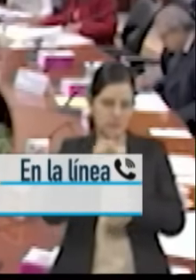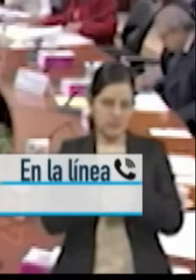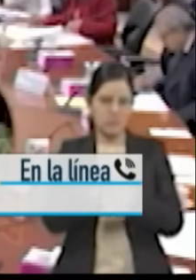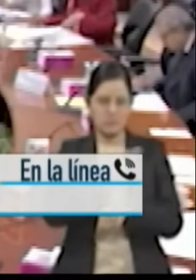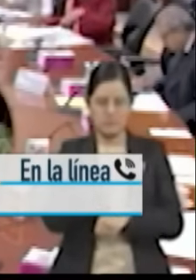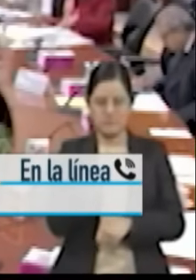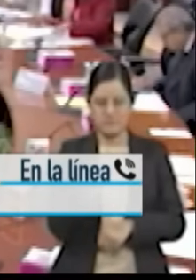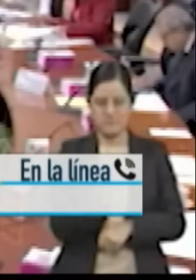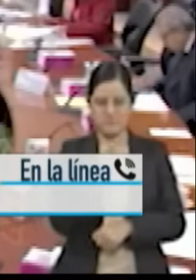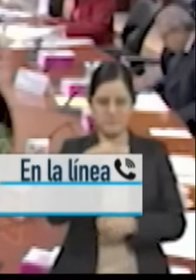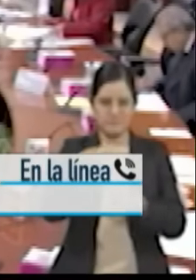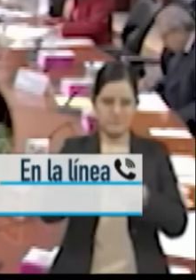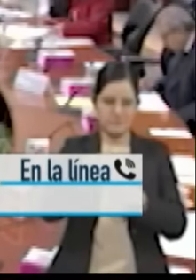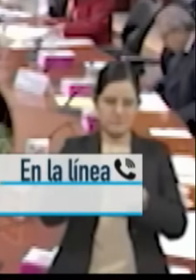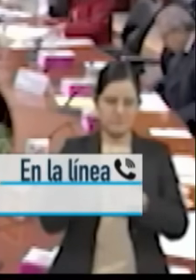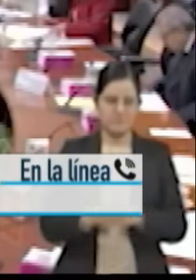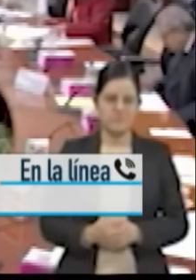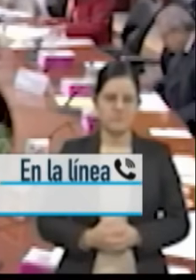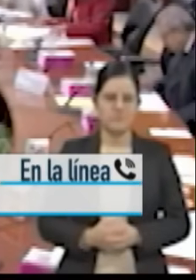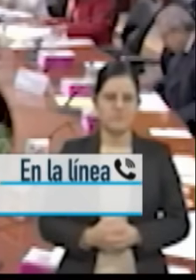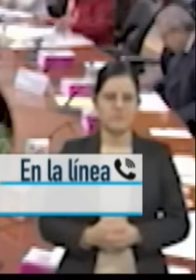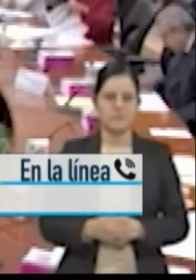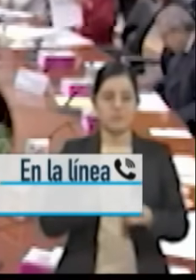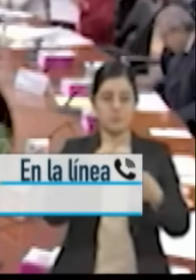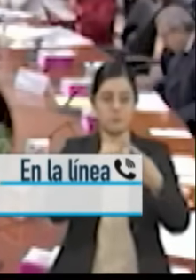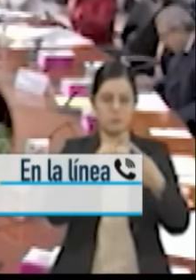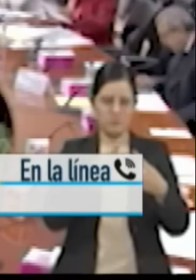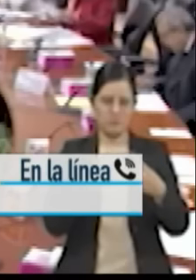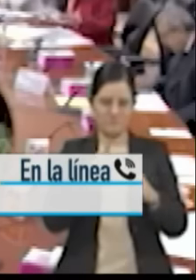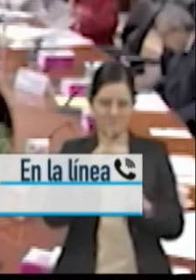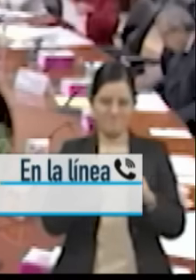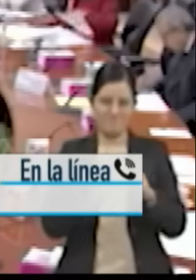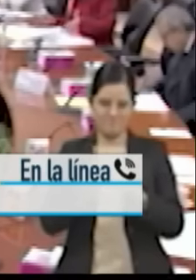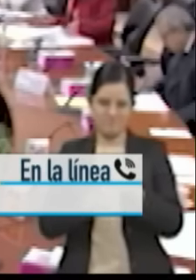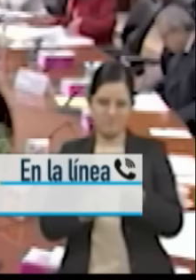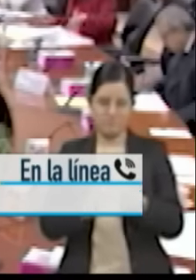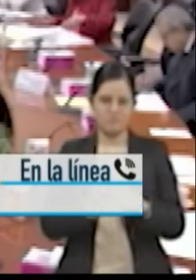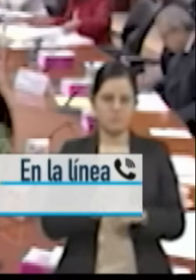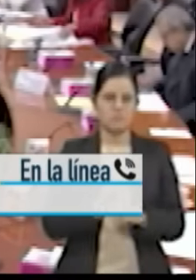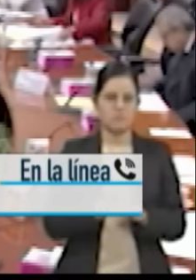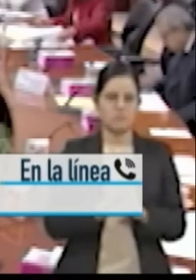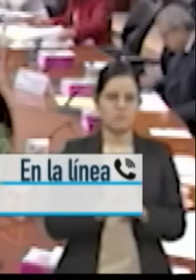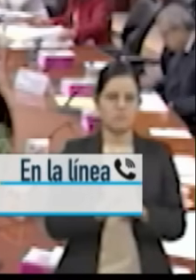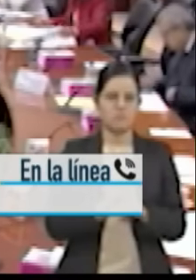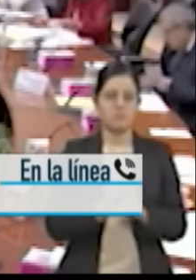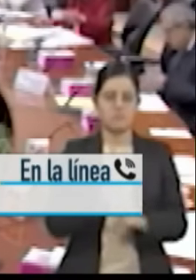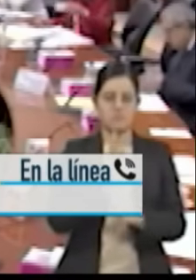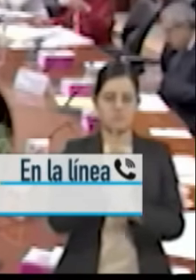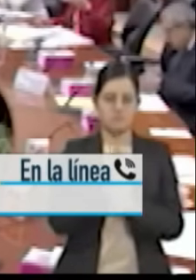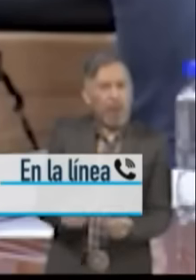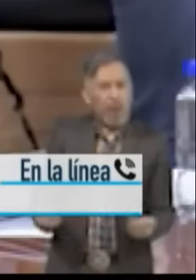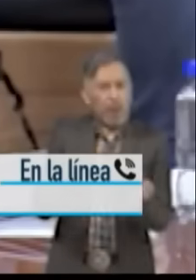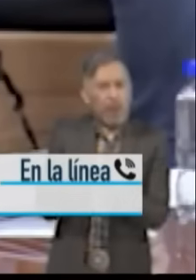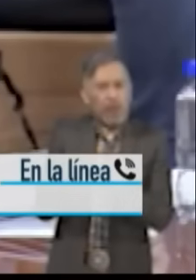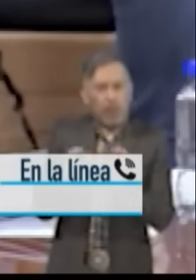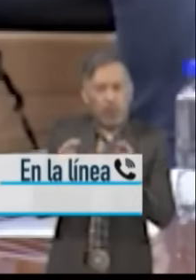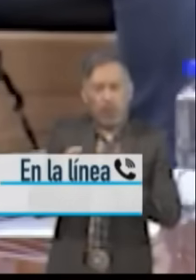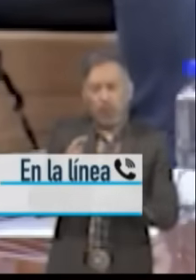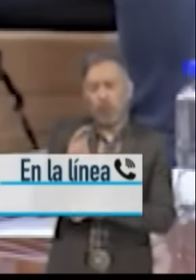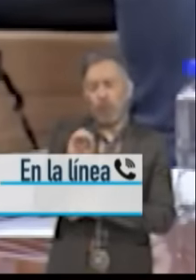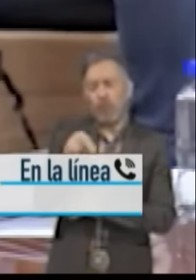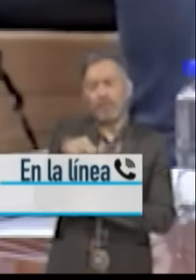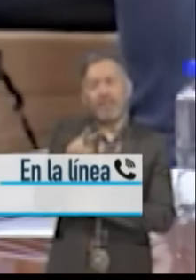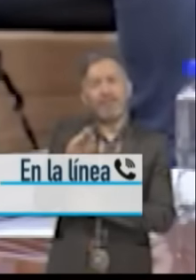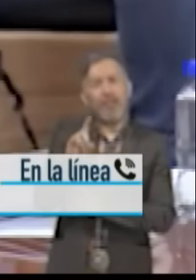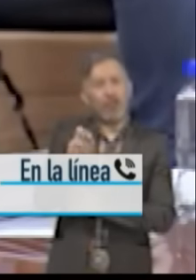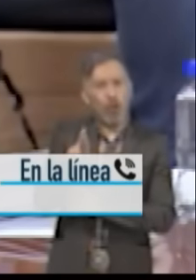diferentes fallas en sus historias políticas y demás, y han respondido de una manera o de otra. Pero sí tienen que tener cuidado para no confundir